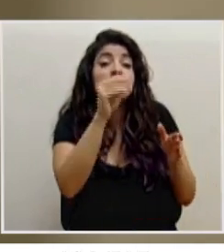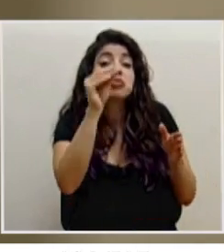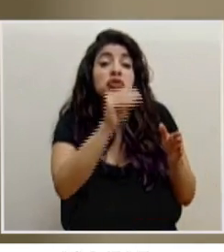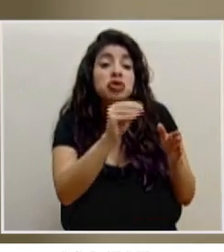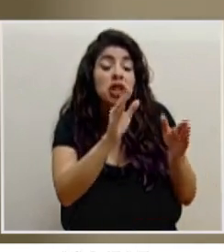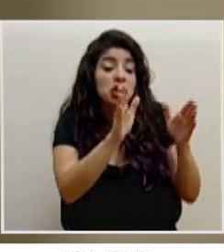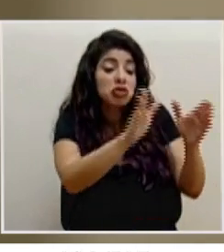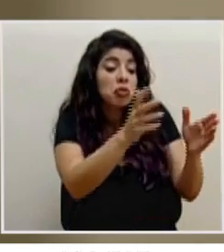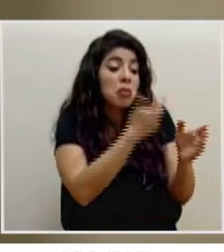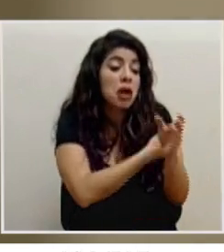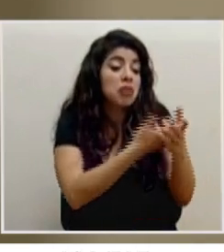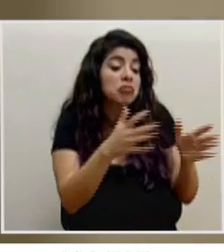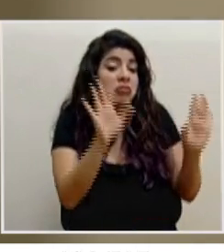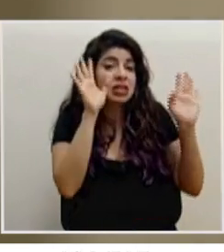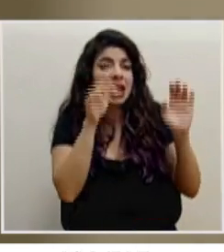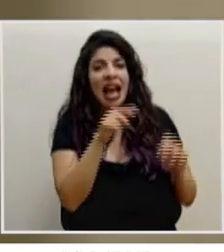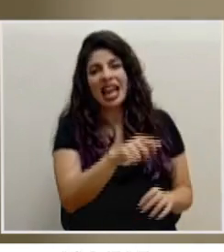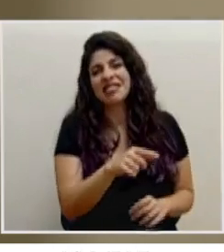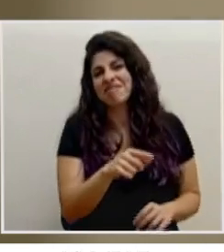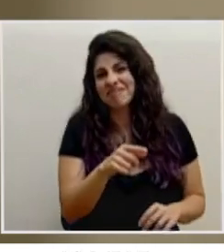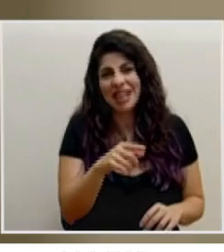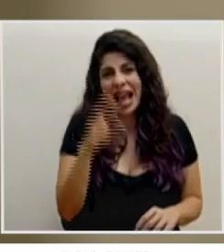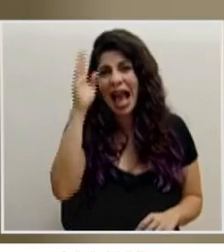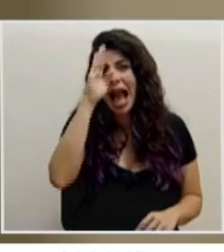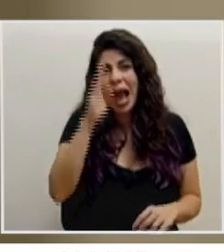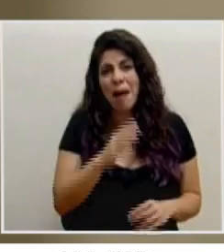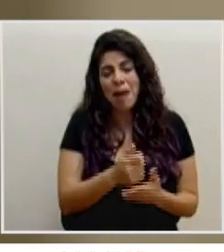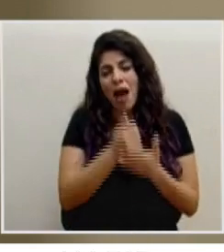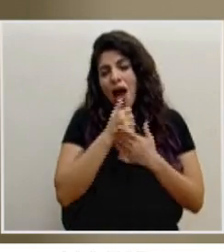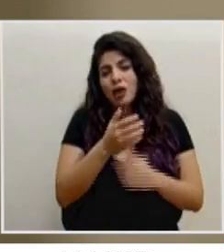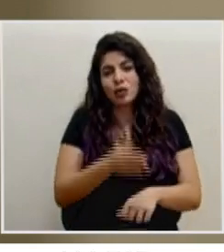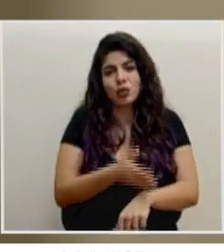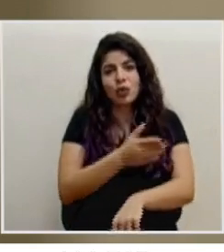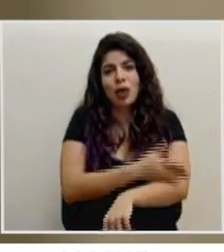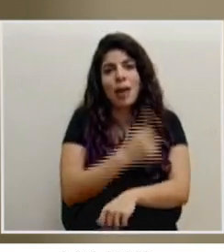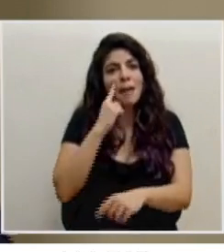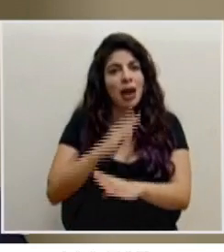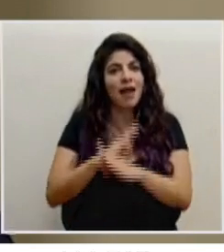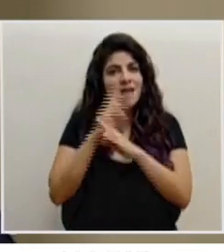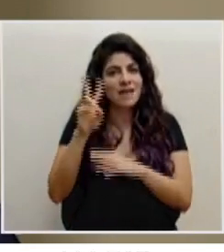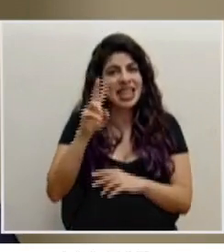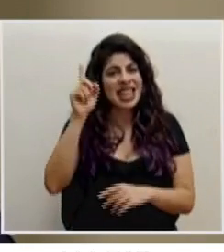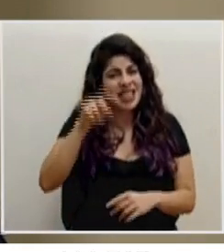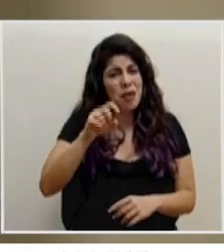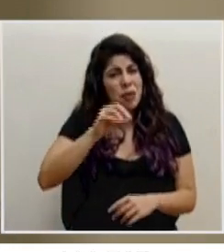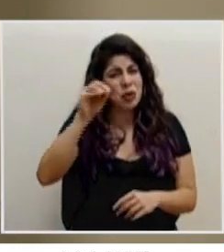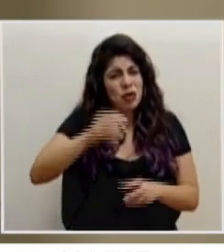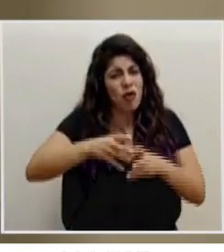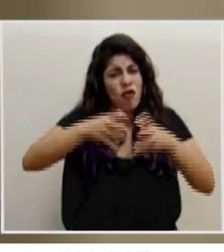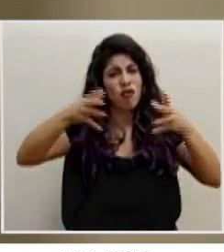población, eso no jamás va a detener el avance en la transmisión del virus. Tiene que ser un porcentaje fuerte, un